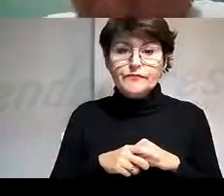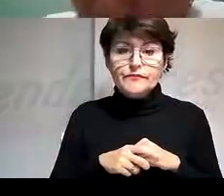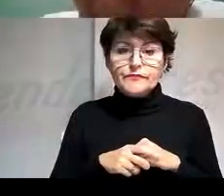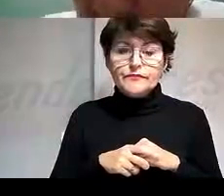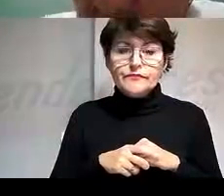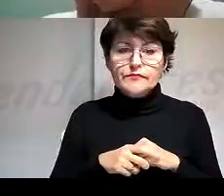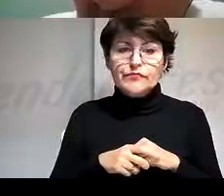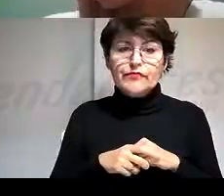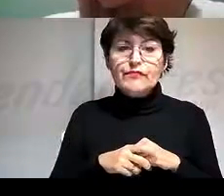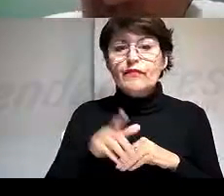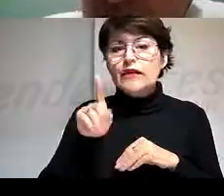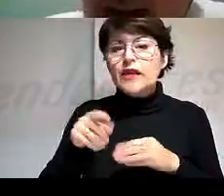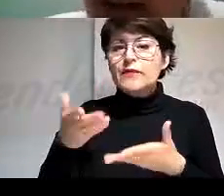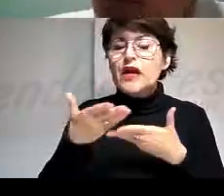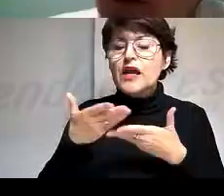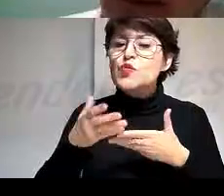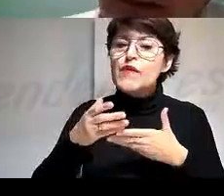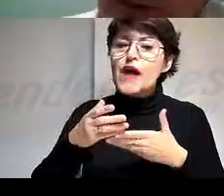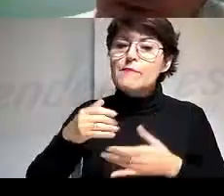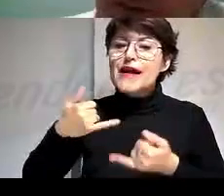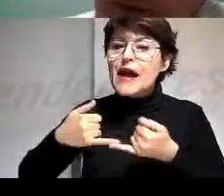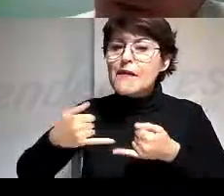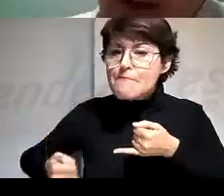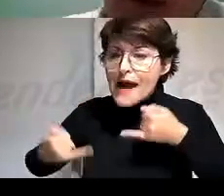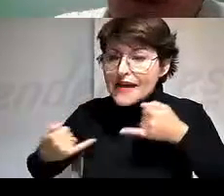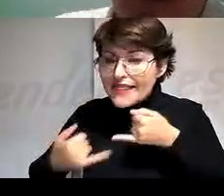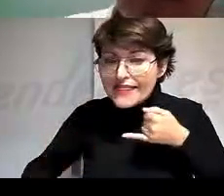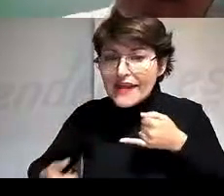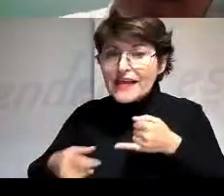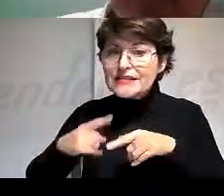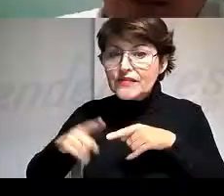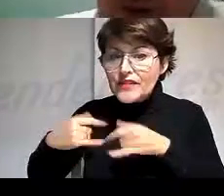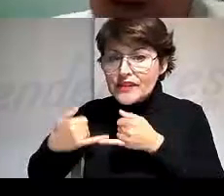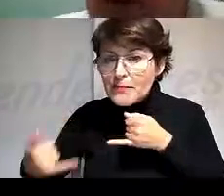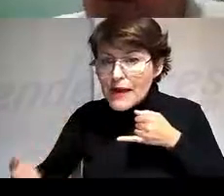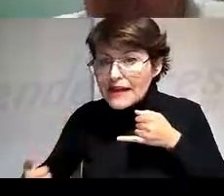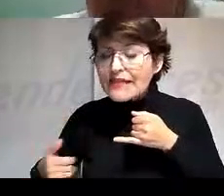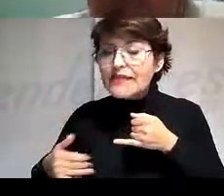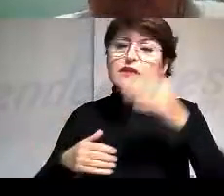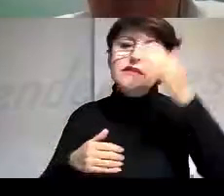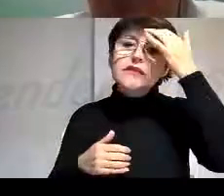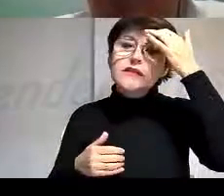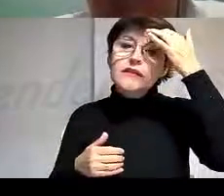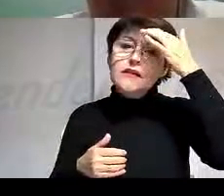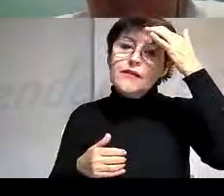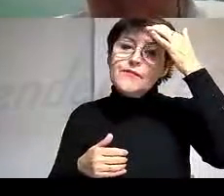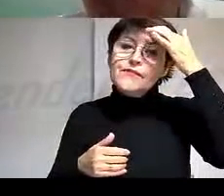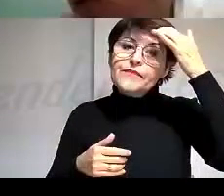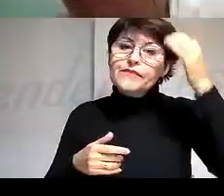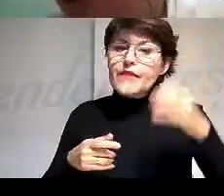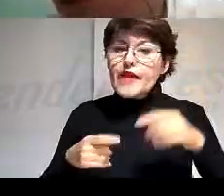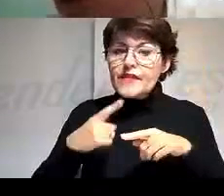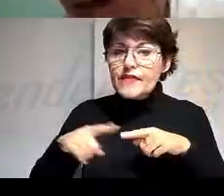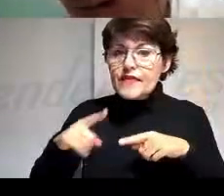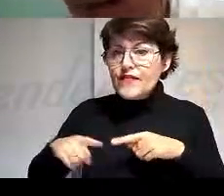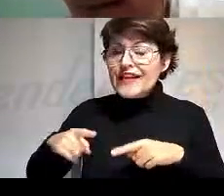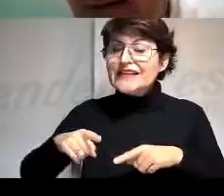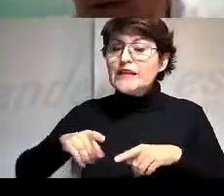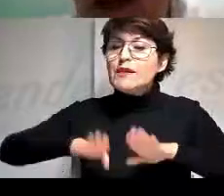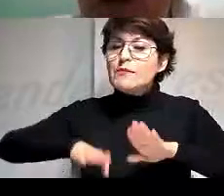Puede venirnos bien para varices y varicosidades. Pensad que en todo proceso de insuficiencia venosa, en todo proceso de problema